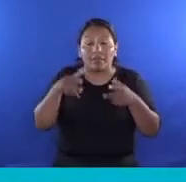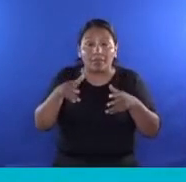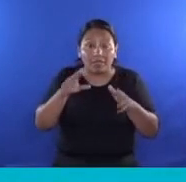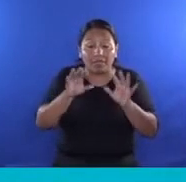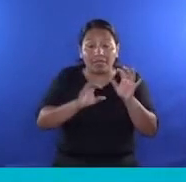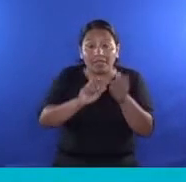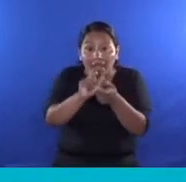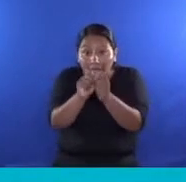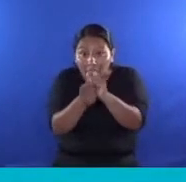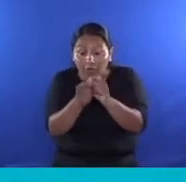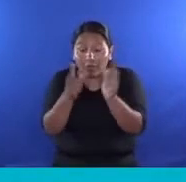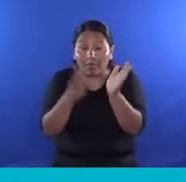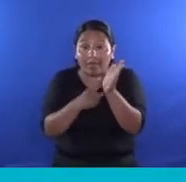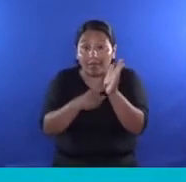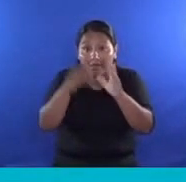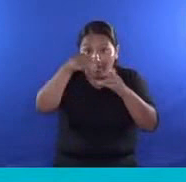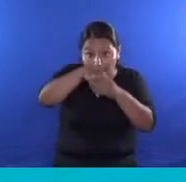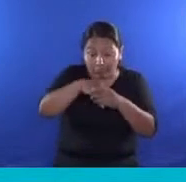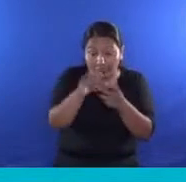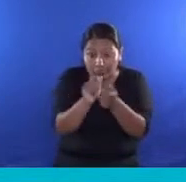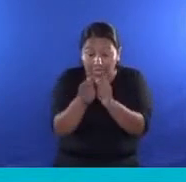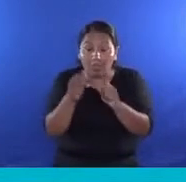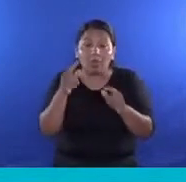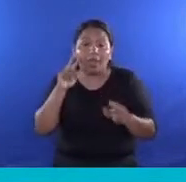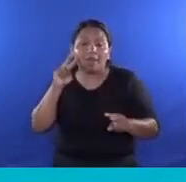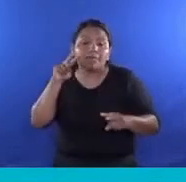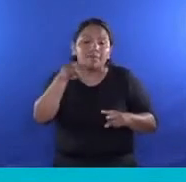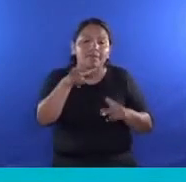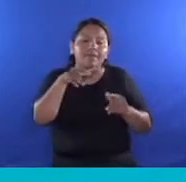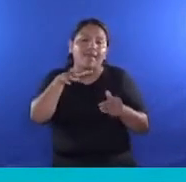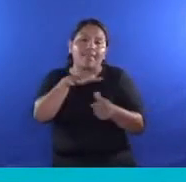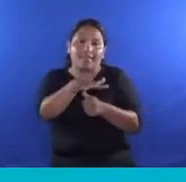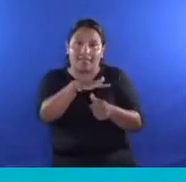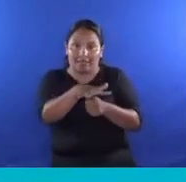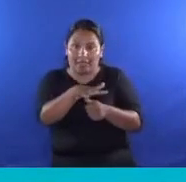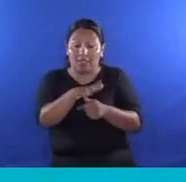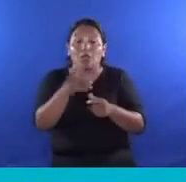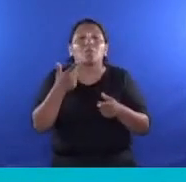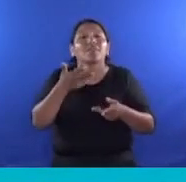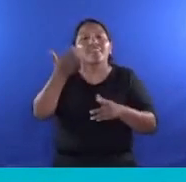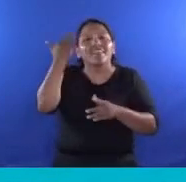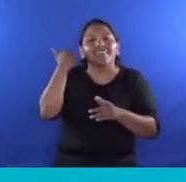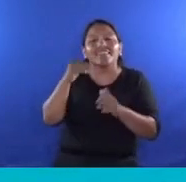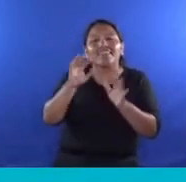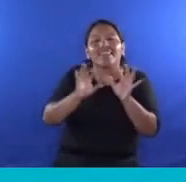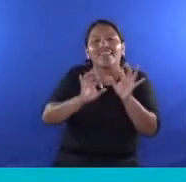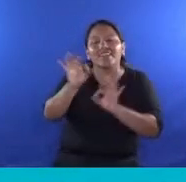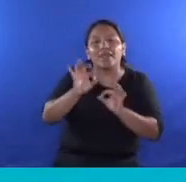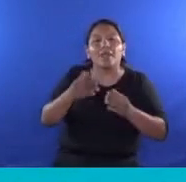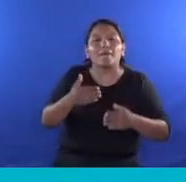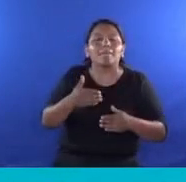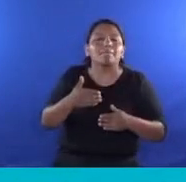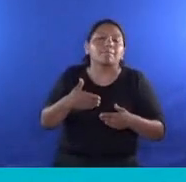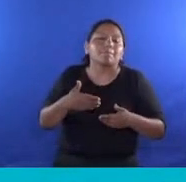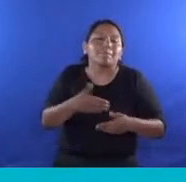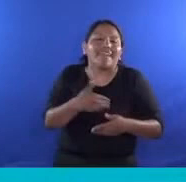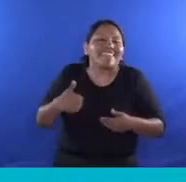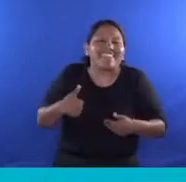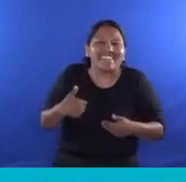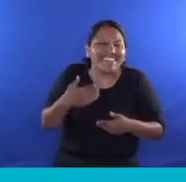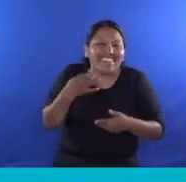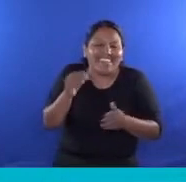reforma de reglamento que llevó adelante, porque en el régimen de licencia por maternidad es el